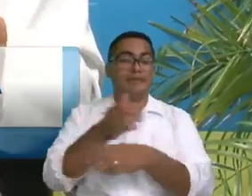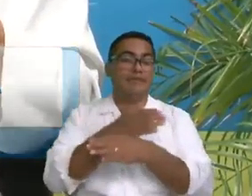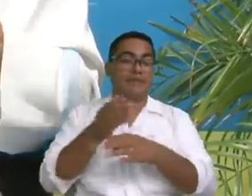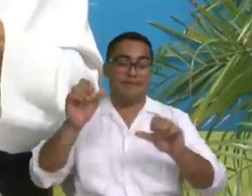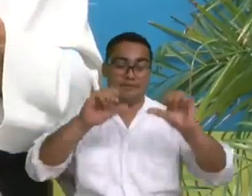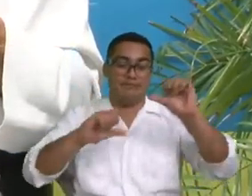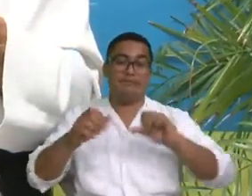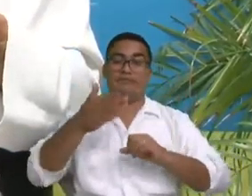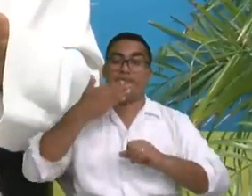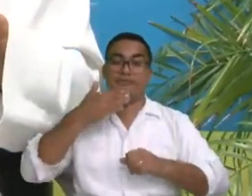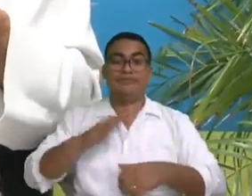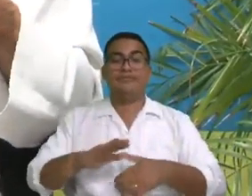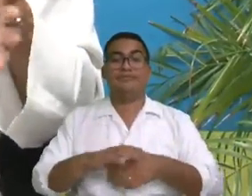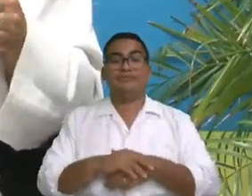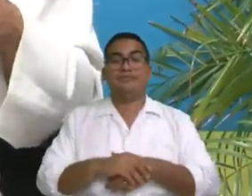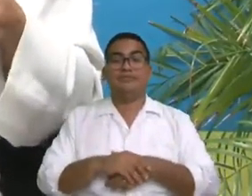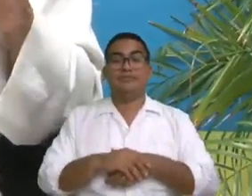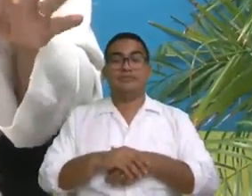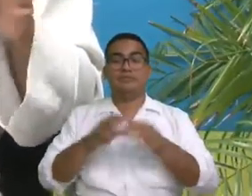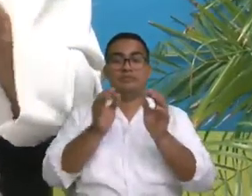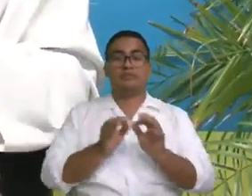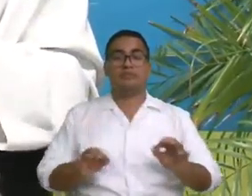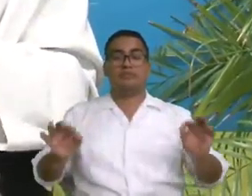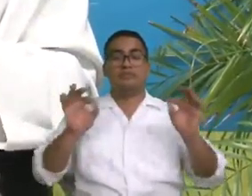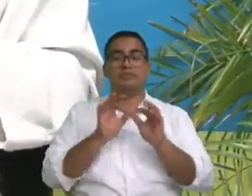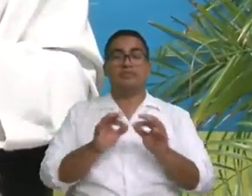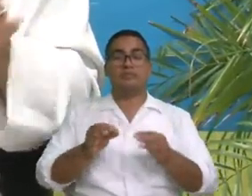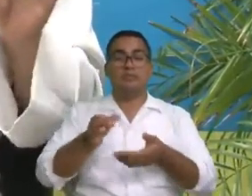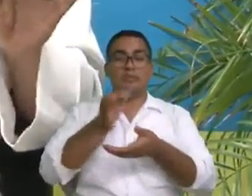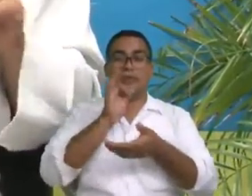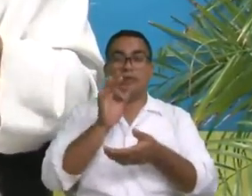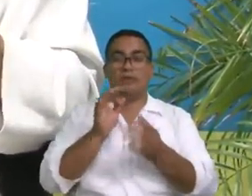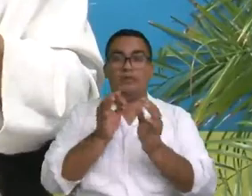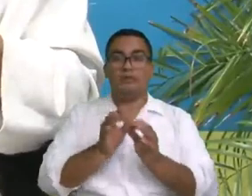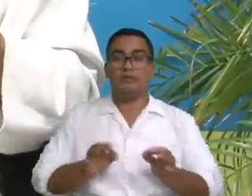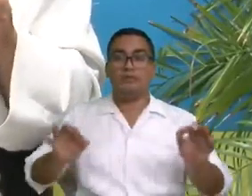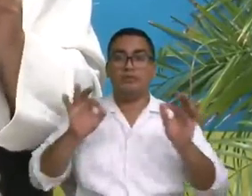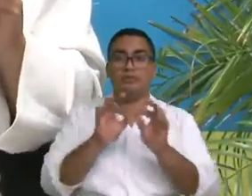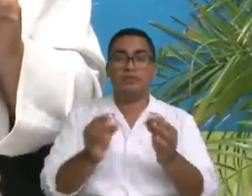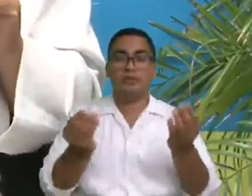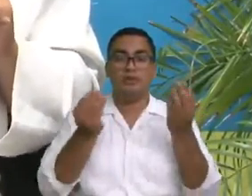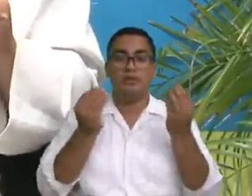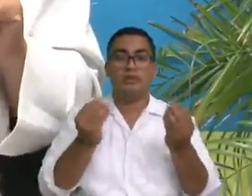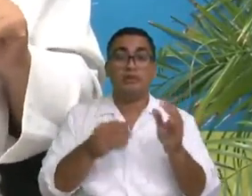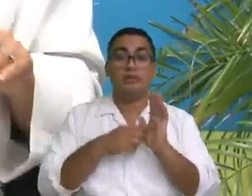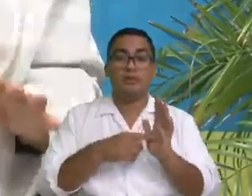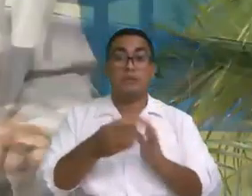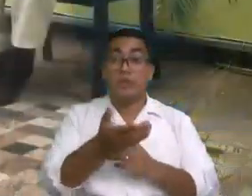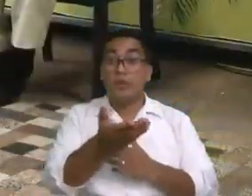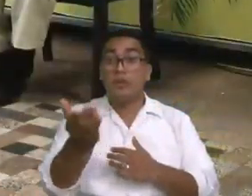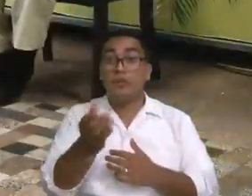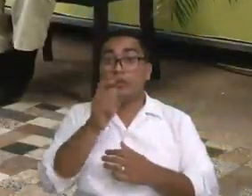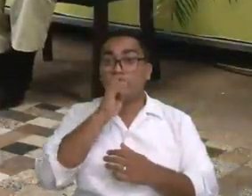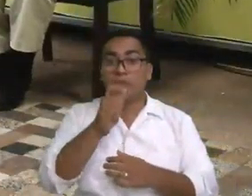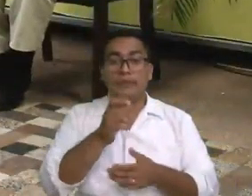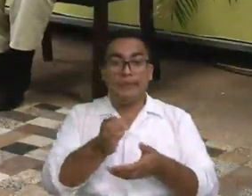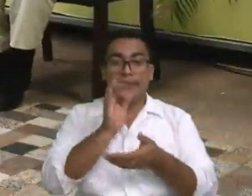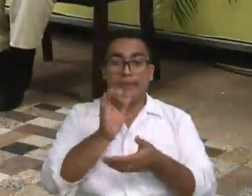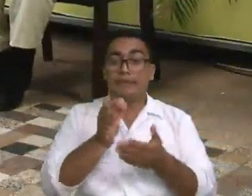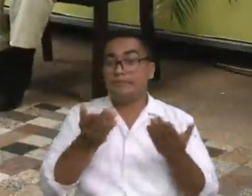podría llevar otro químico. Bueno, el café es un punto muy, muy importante. Si usted está acostumbrado a beberse su